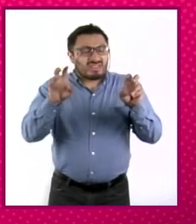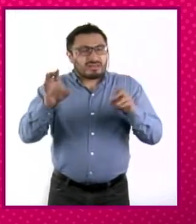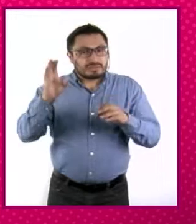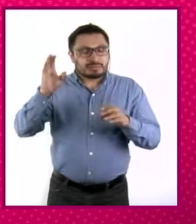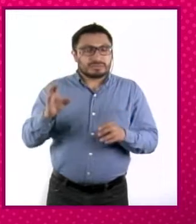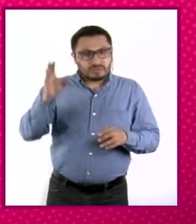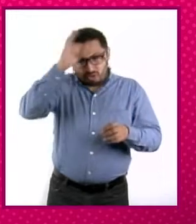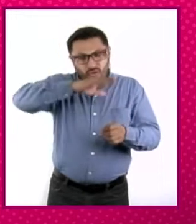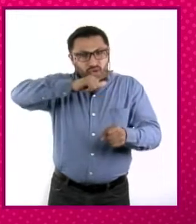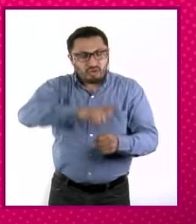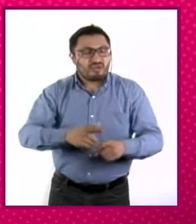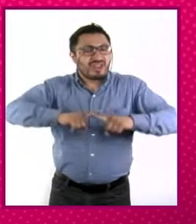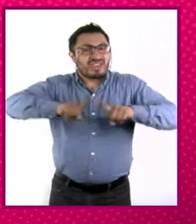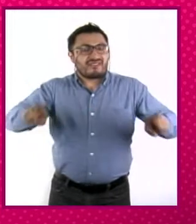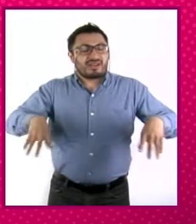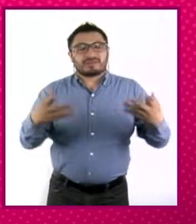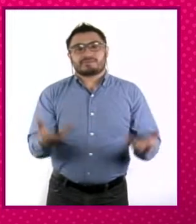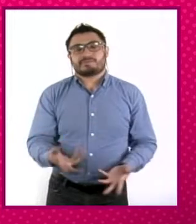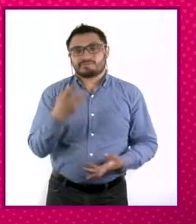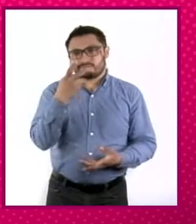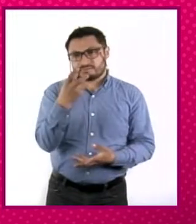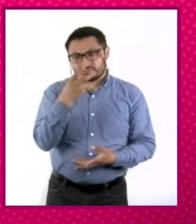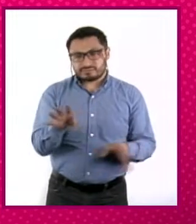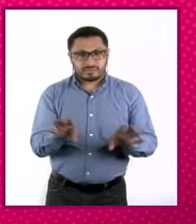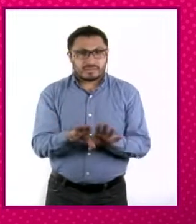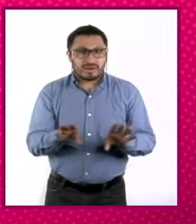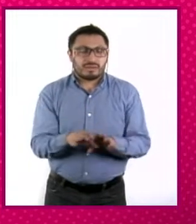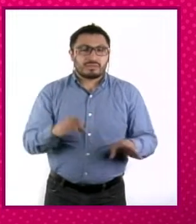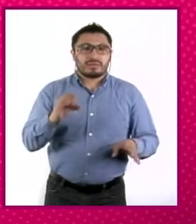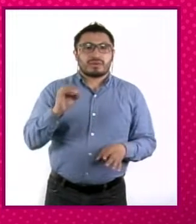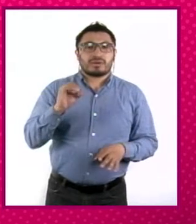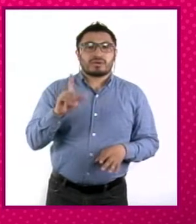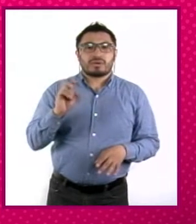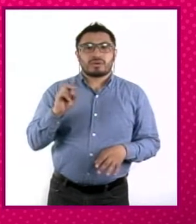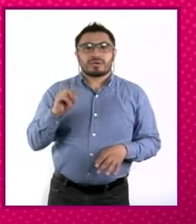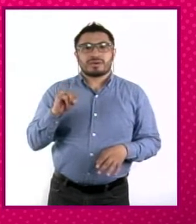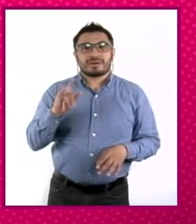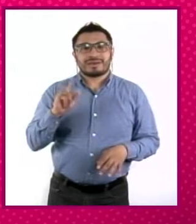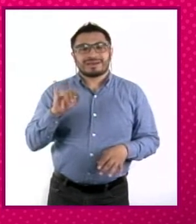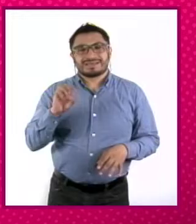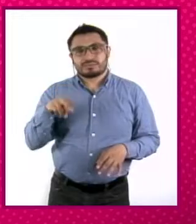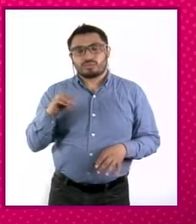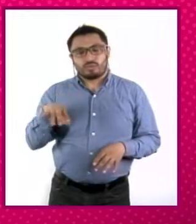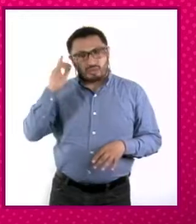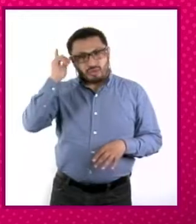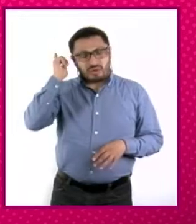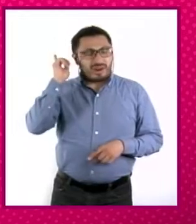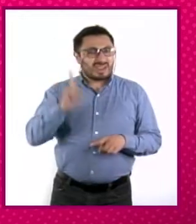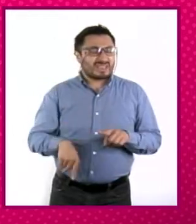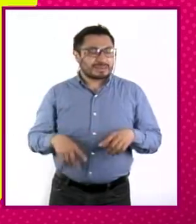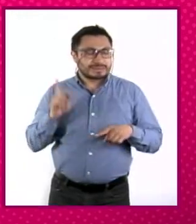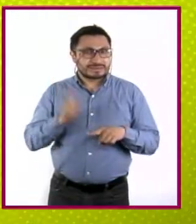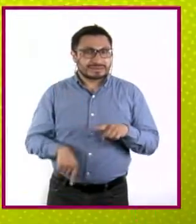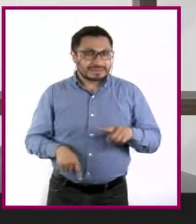civilización. Entonces ese es el signo último del colonialismo que ojalá podamos ir ya rompiendo.